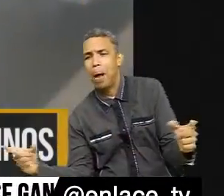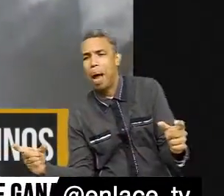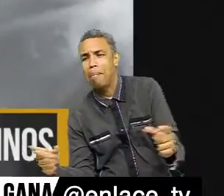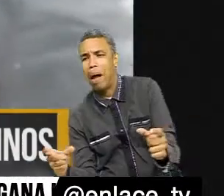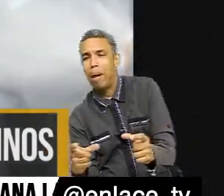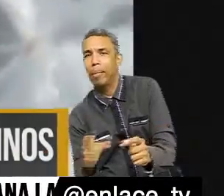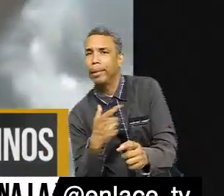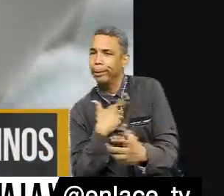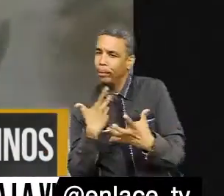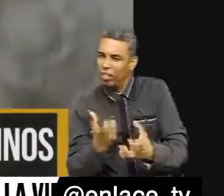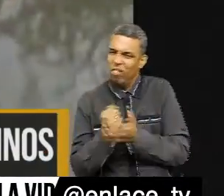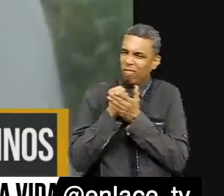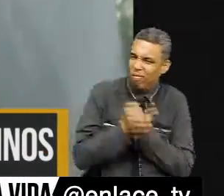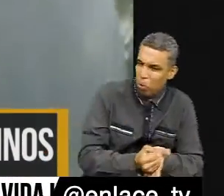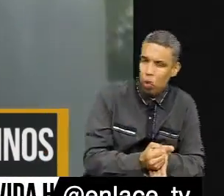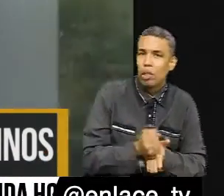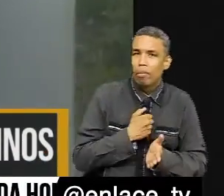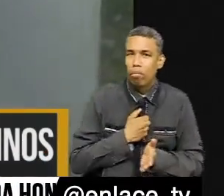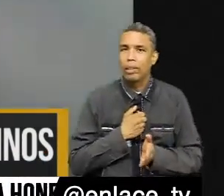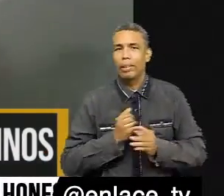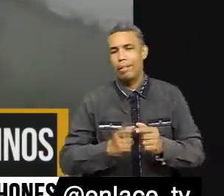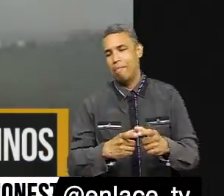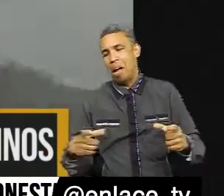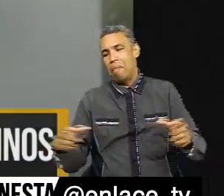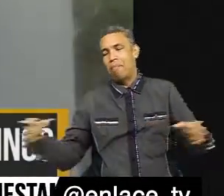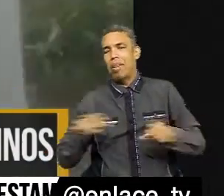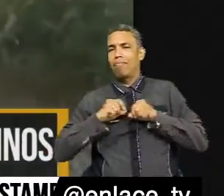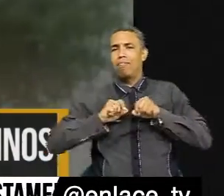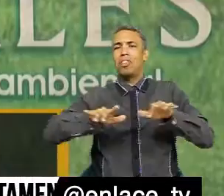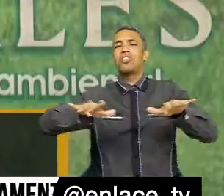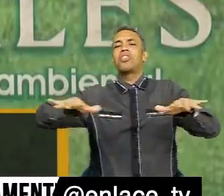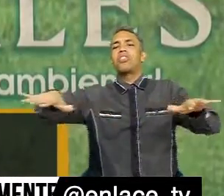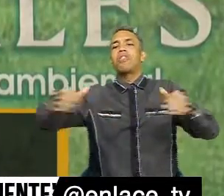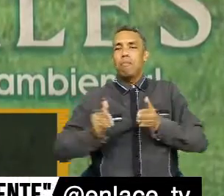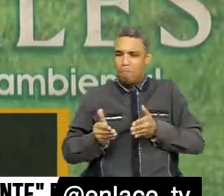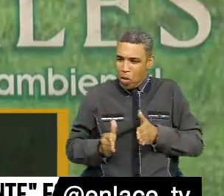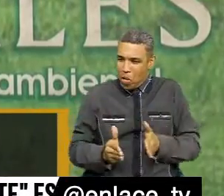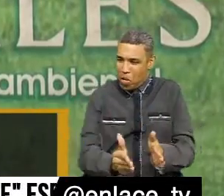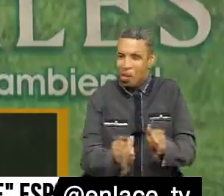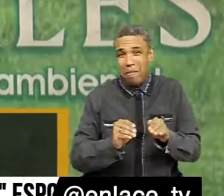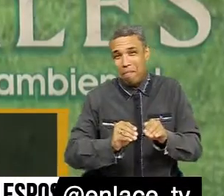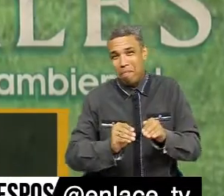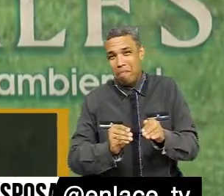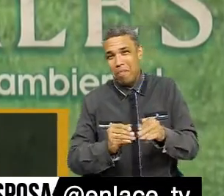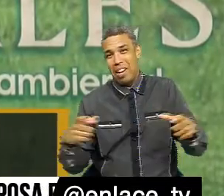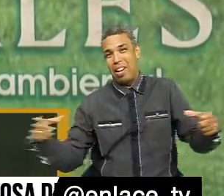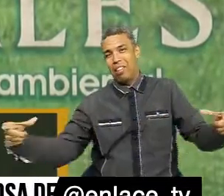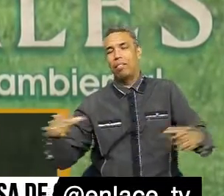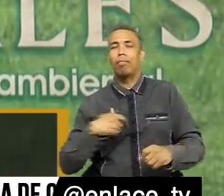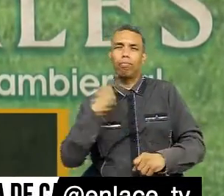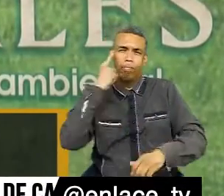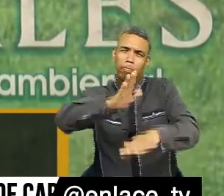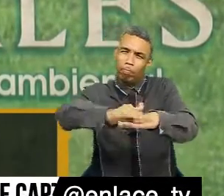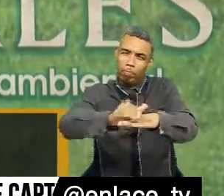de hidrocarburos y los integrantes de la piscícola quieren dejar es muy claro. Especialmente a los pescadores, que no usen los trasmayos,